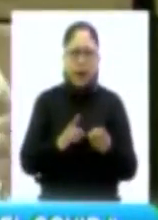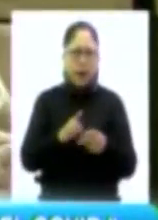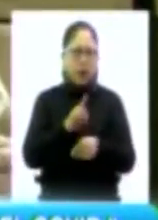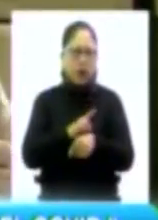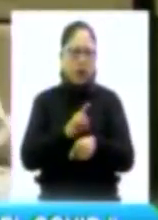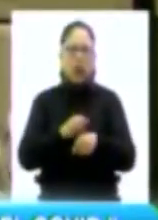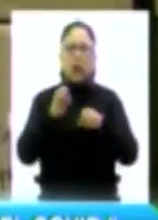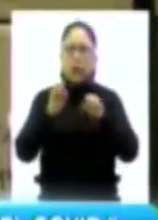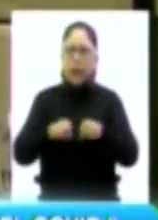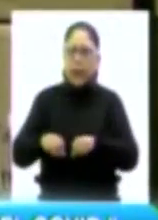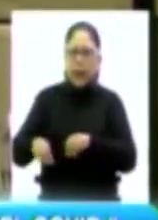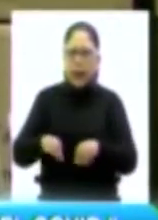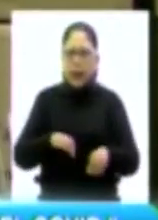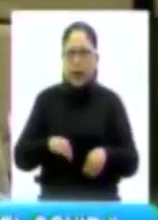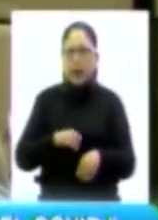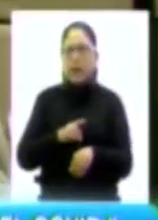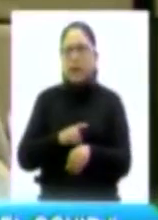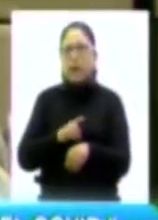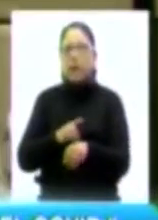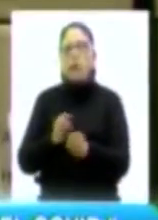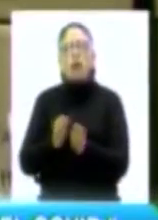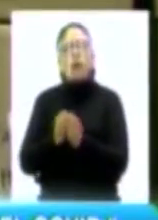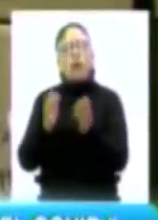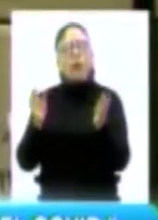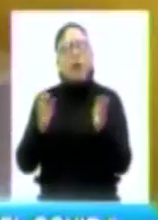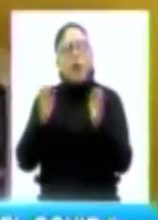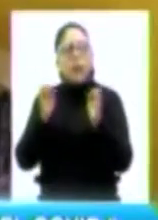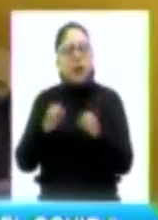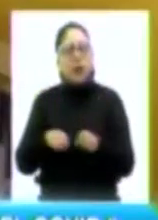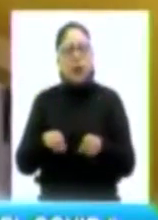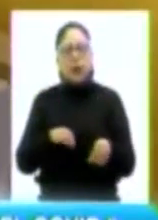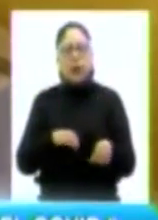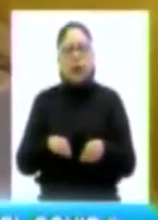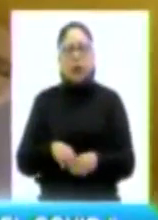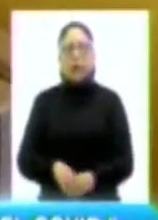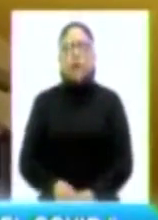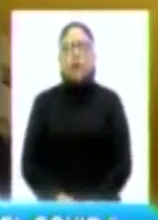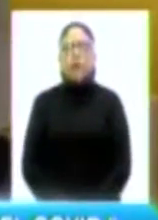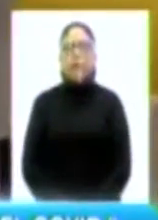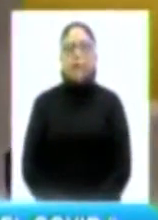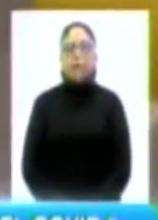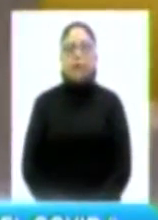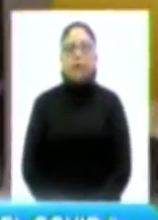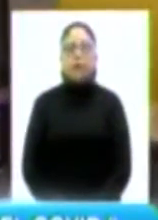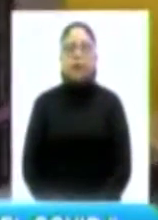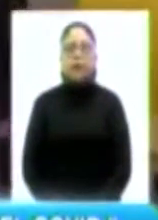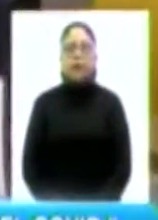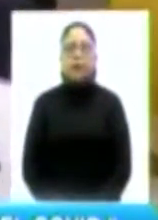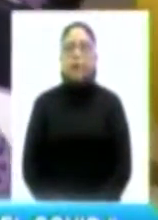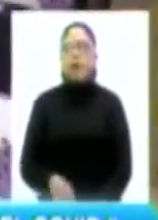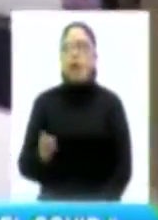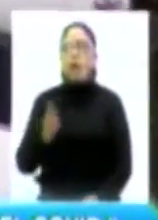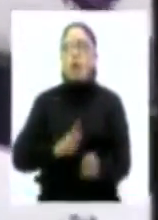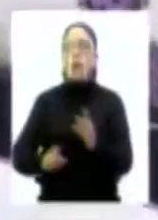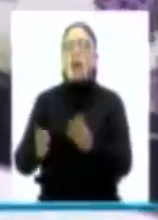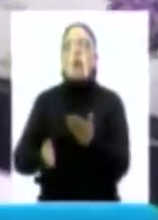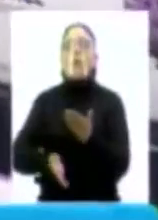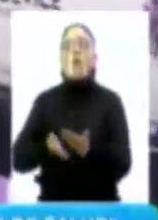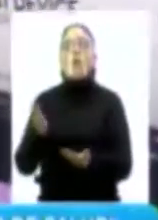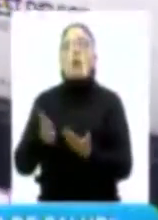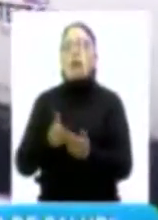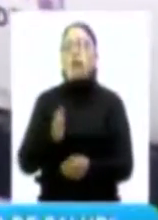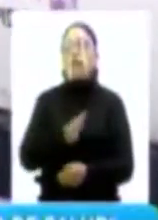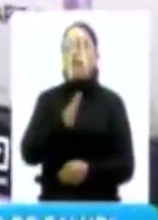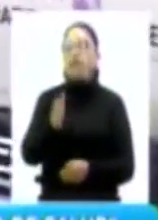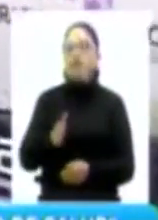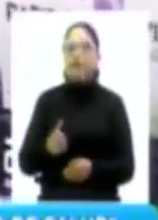el médico general, cosa de que se encuentre la facilidad para que la población